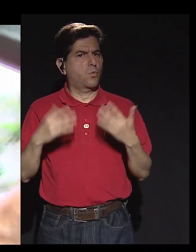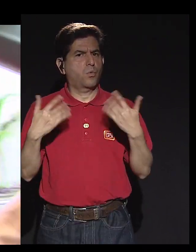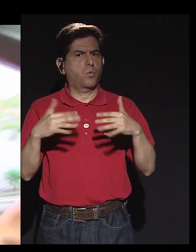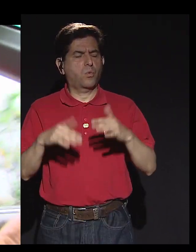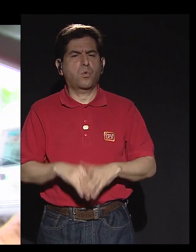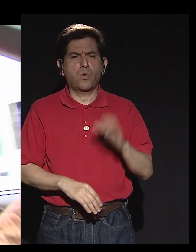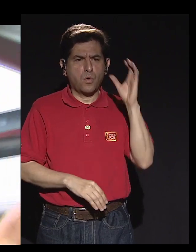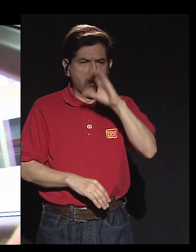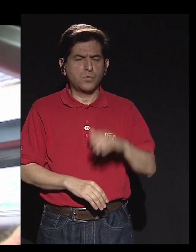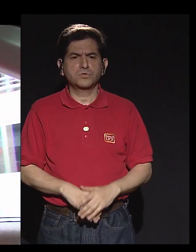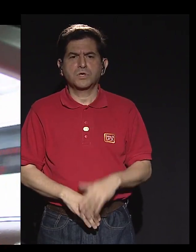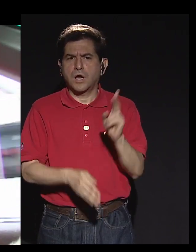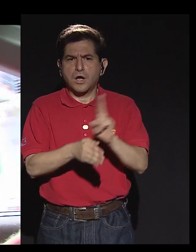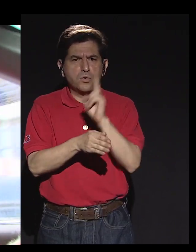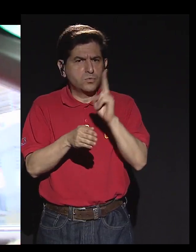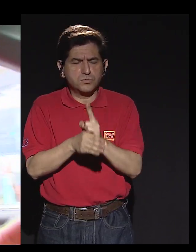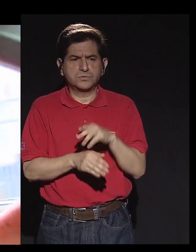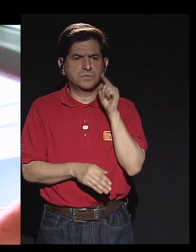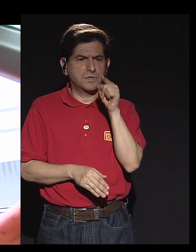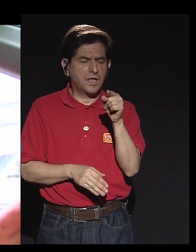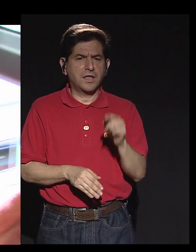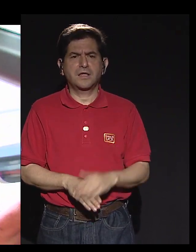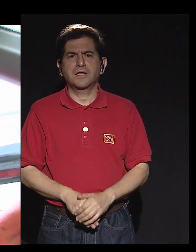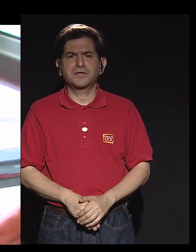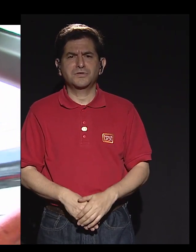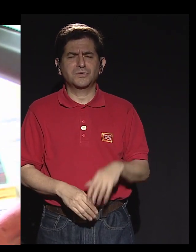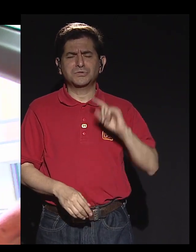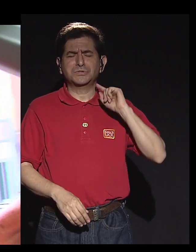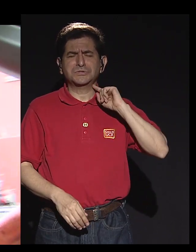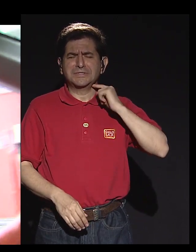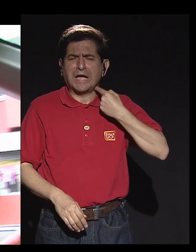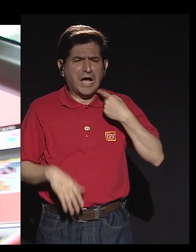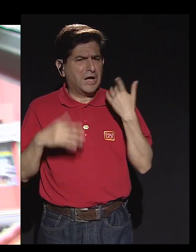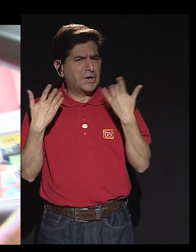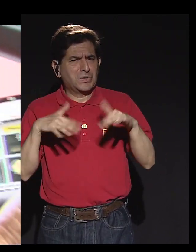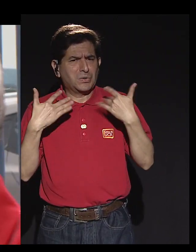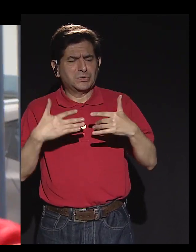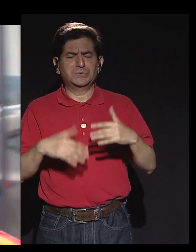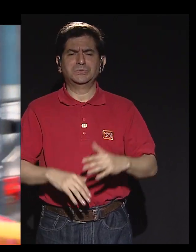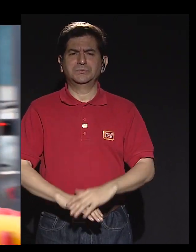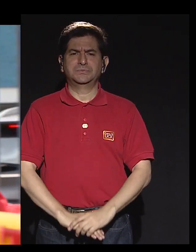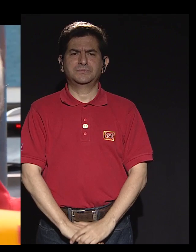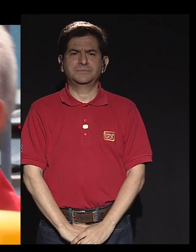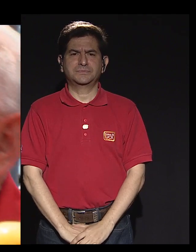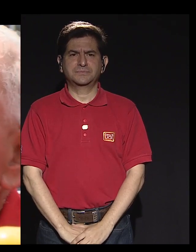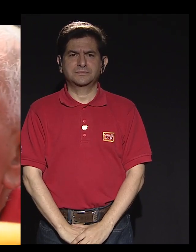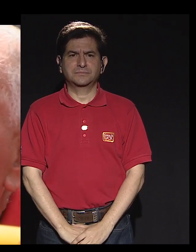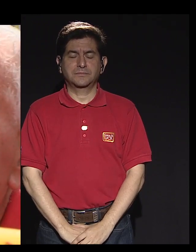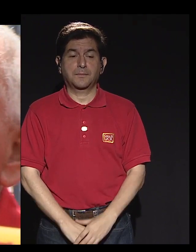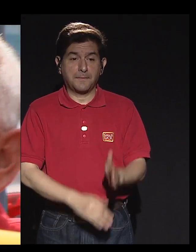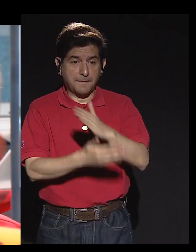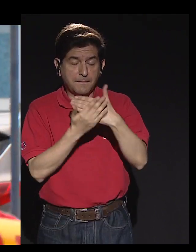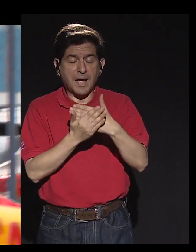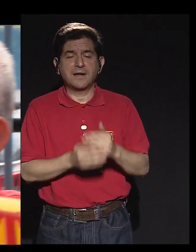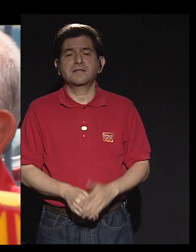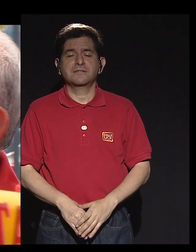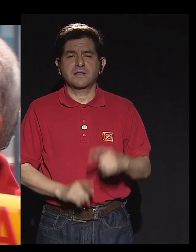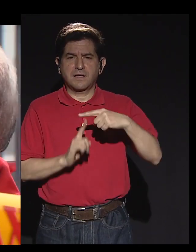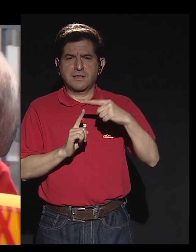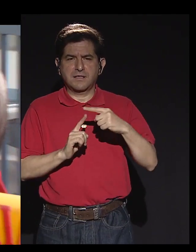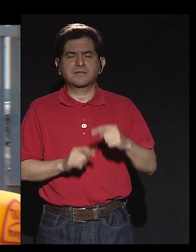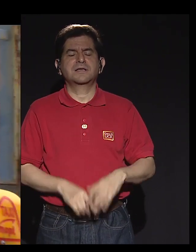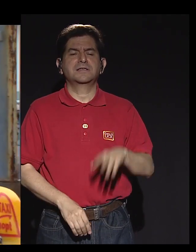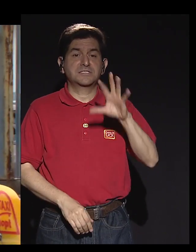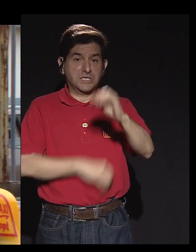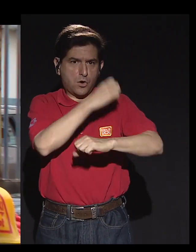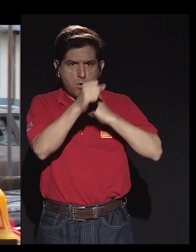buscarlos de segunda mano porque eran muy baratos, muy caros los repuestos. Al ser parte de la Marea Roja